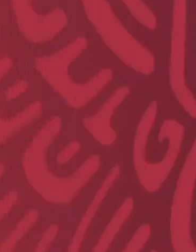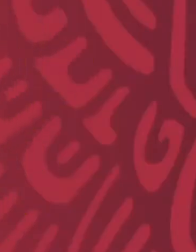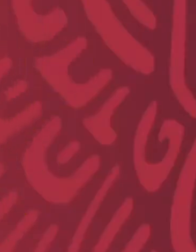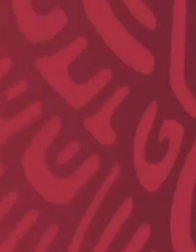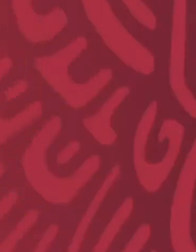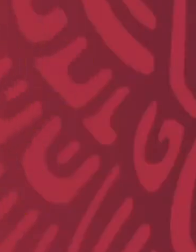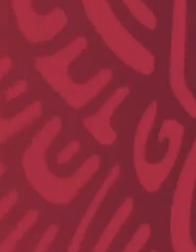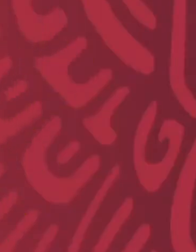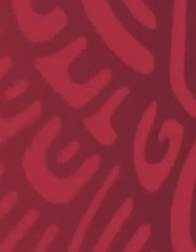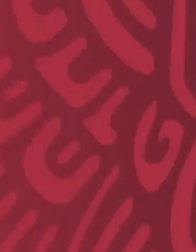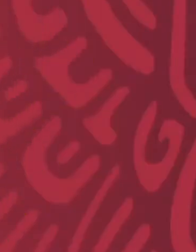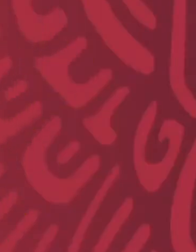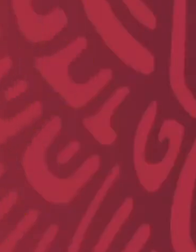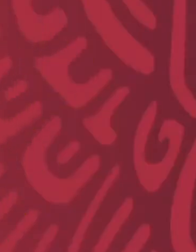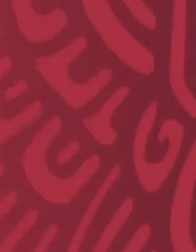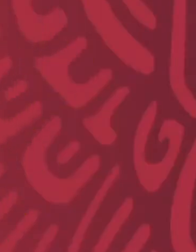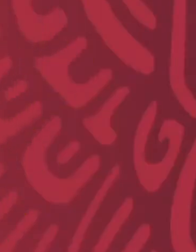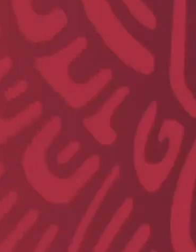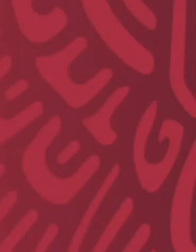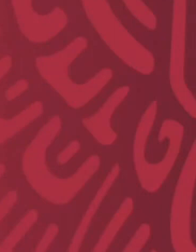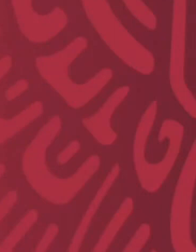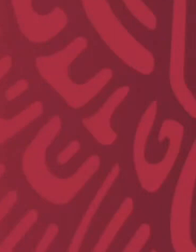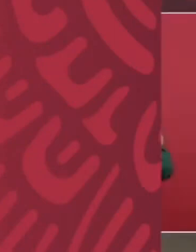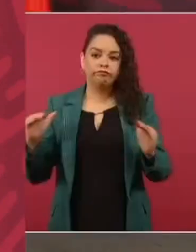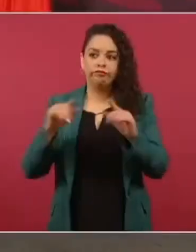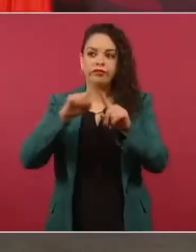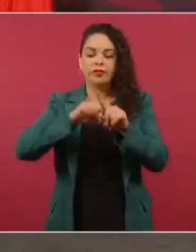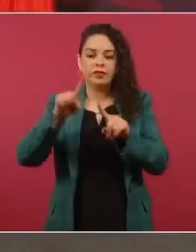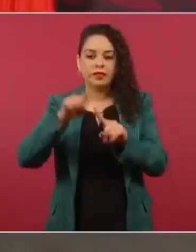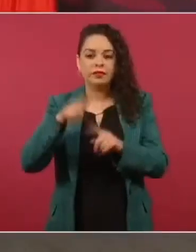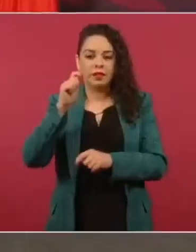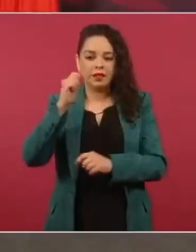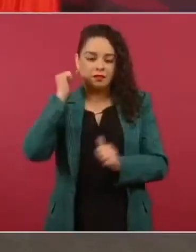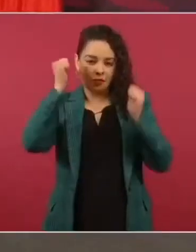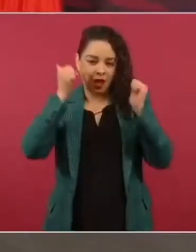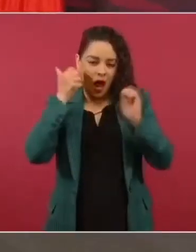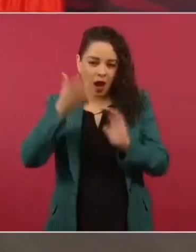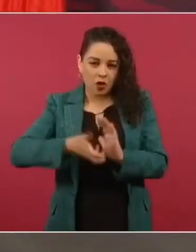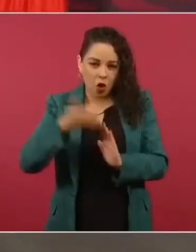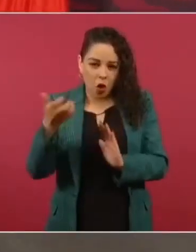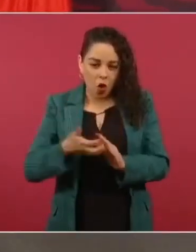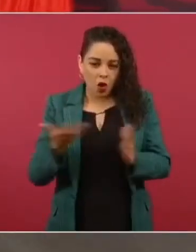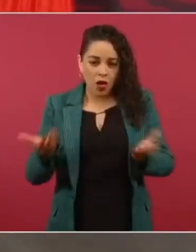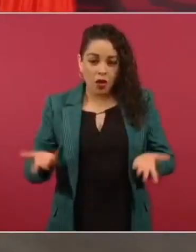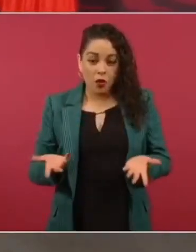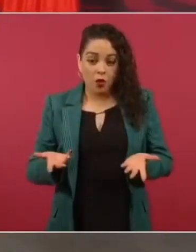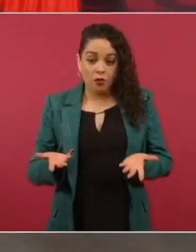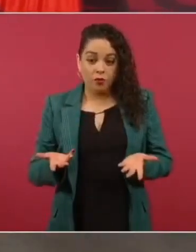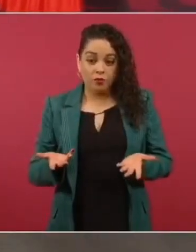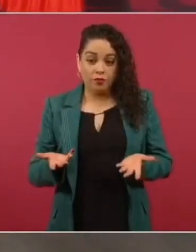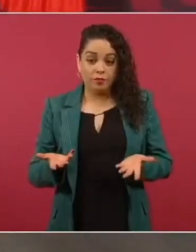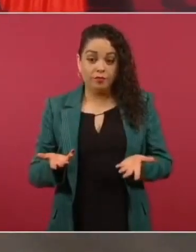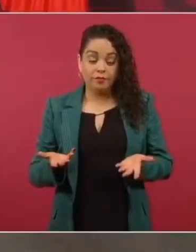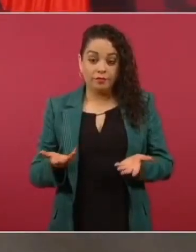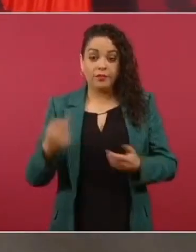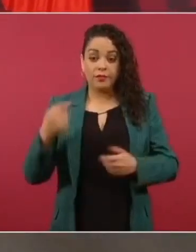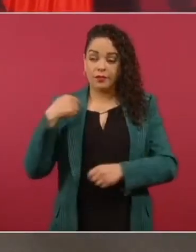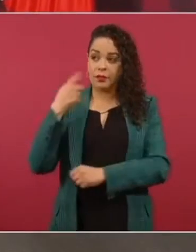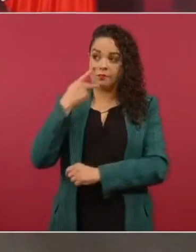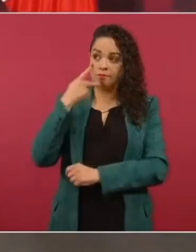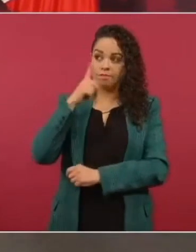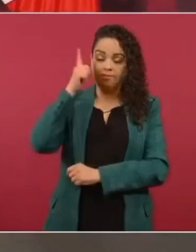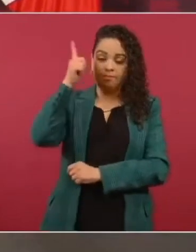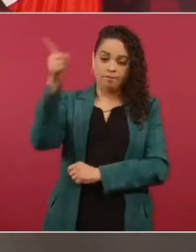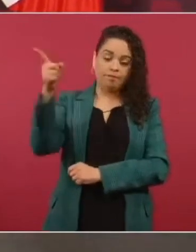Fink, presidente del fondo de inversión BlackRock. Le decía yo a Larry Fink, el